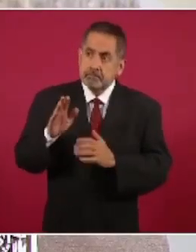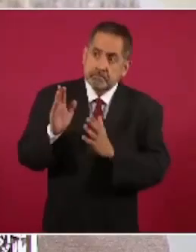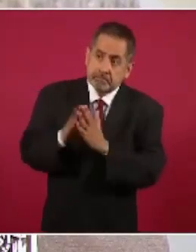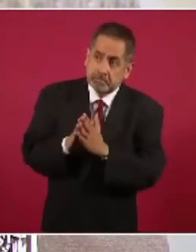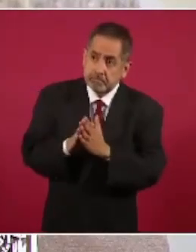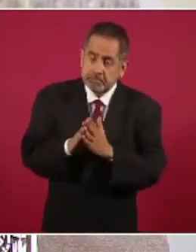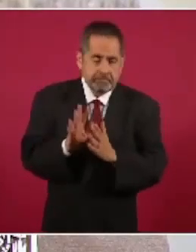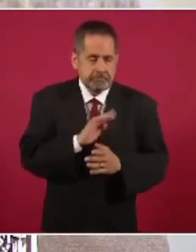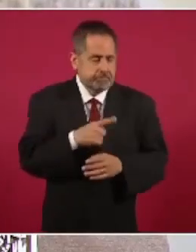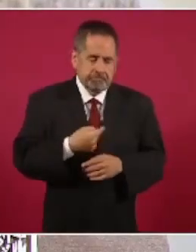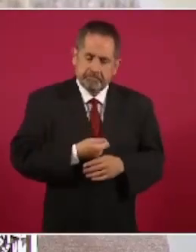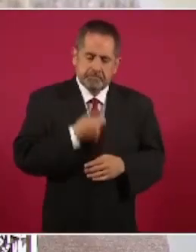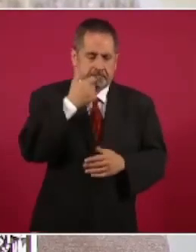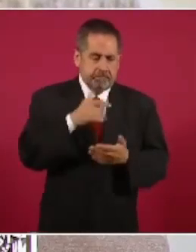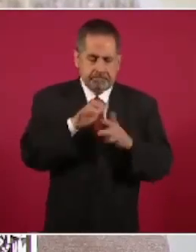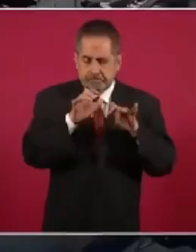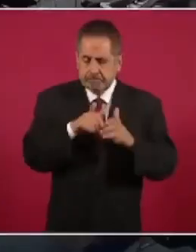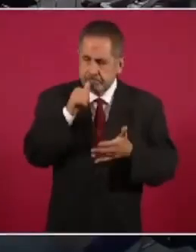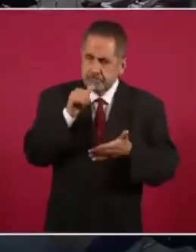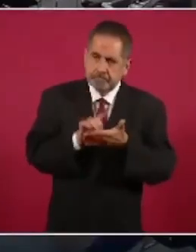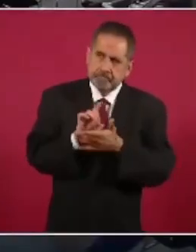condolencias.